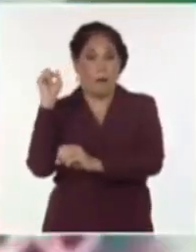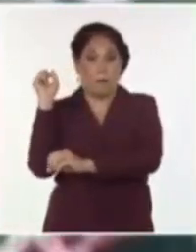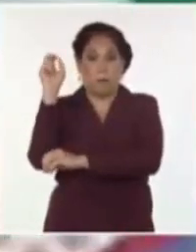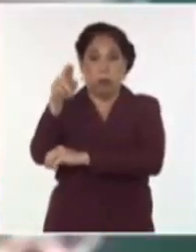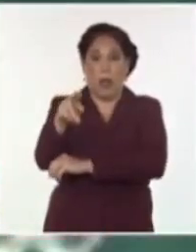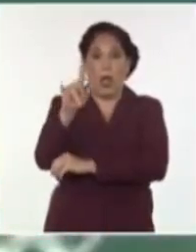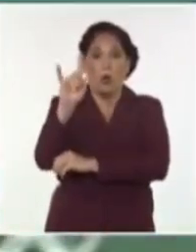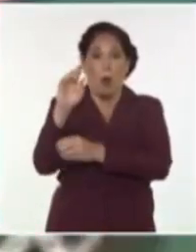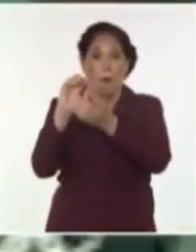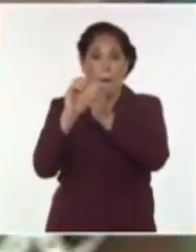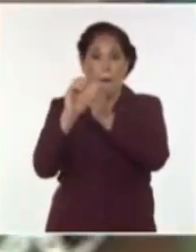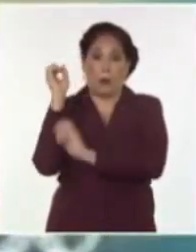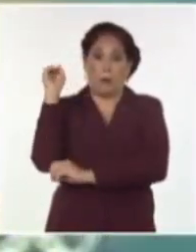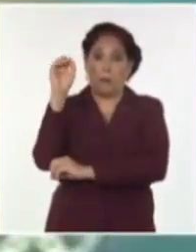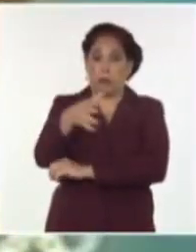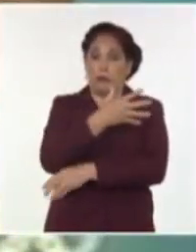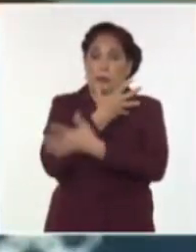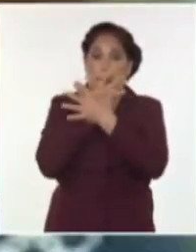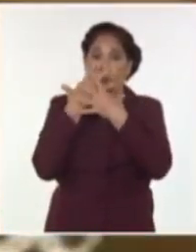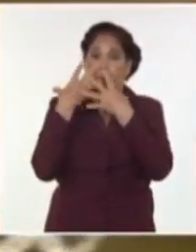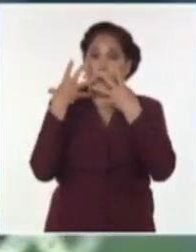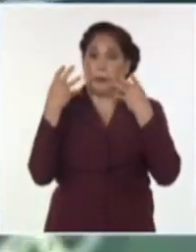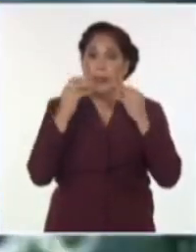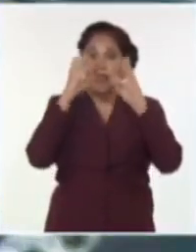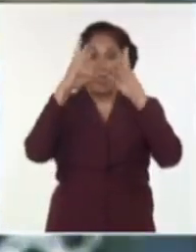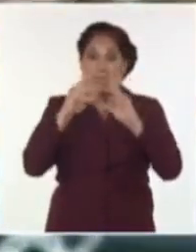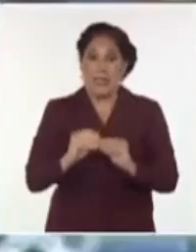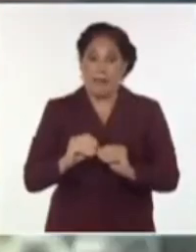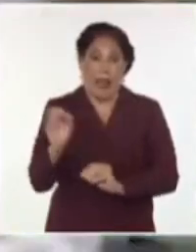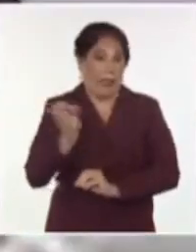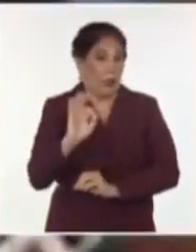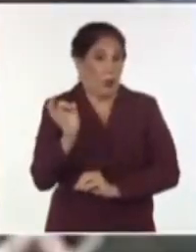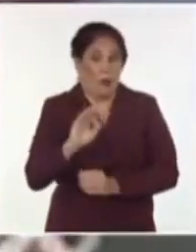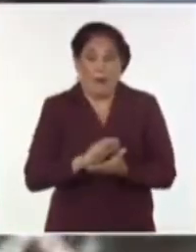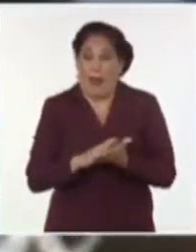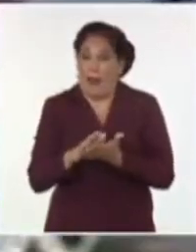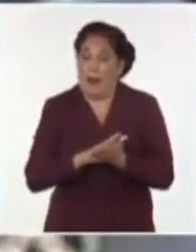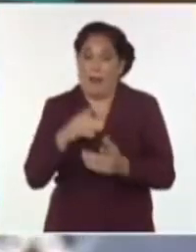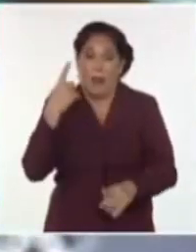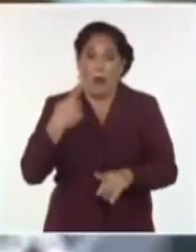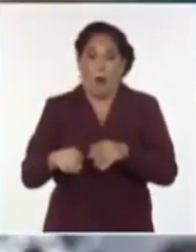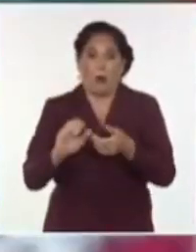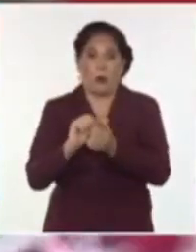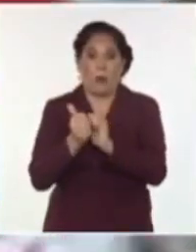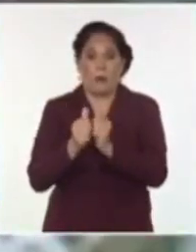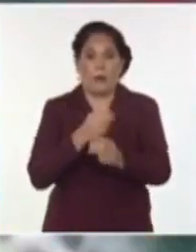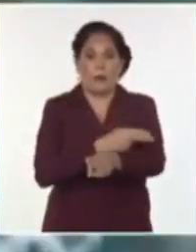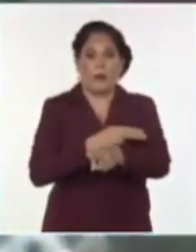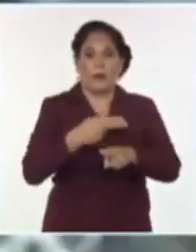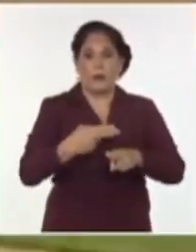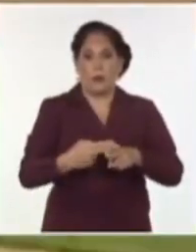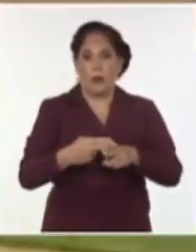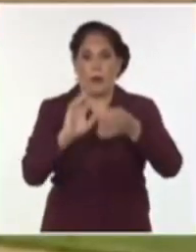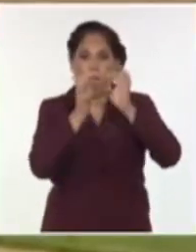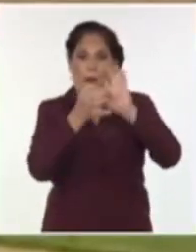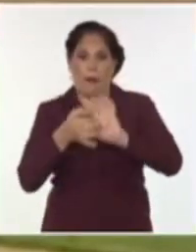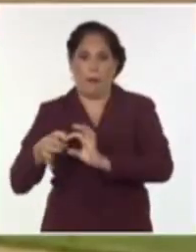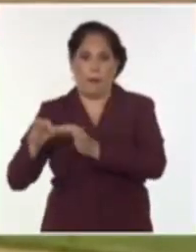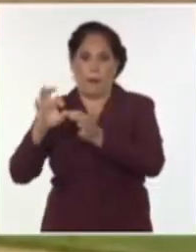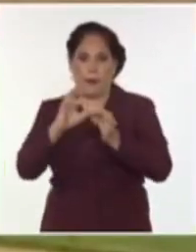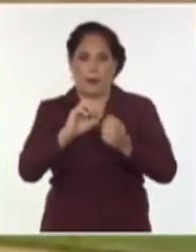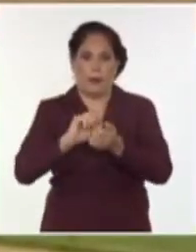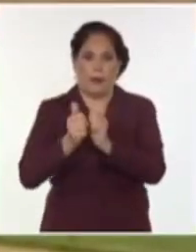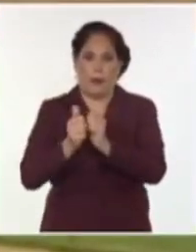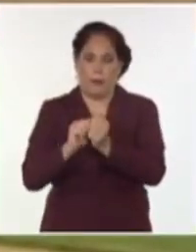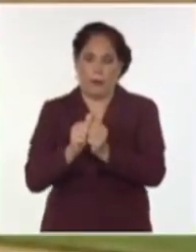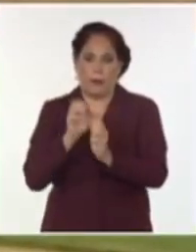9 pelotas, una cifra a la que no ha podido llegar ningún otro pelotero en la historia de estas lides. A